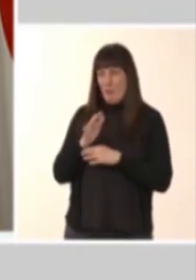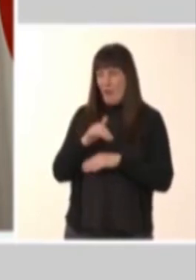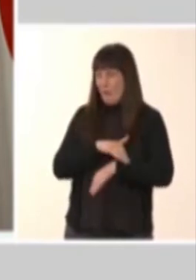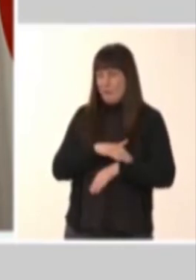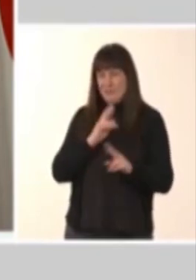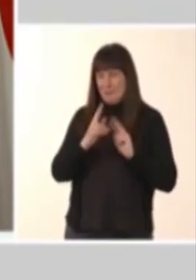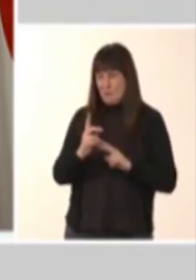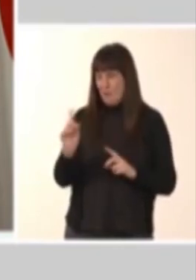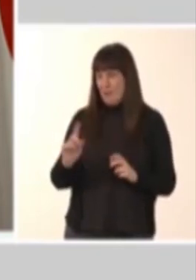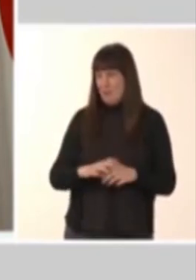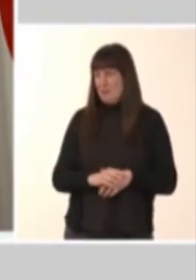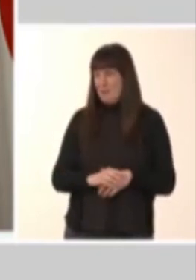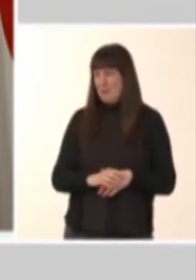Consell.